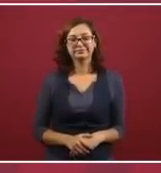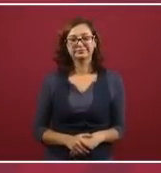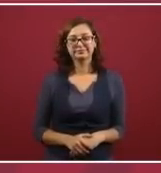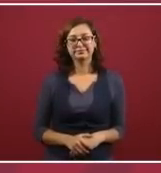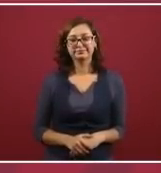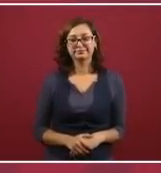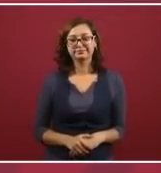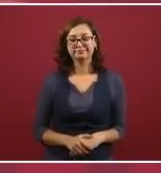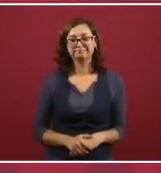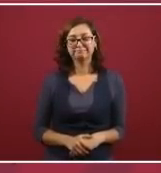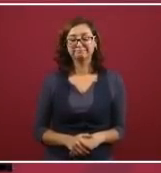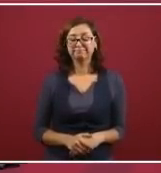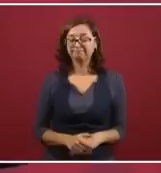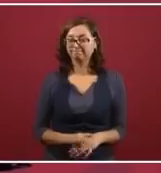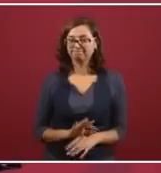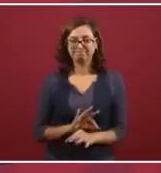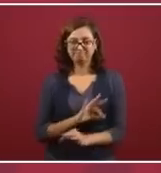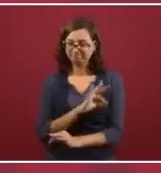Entonces, hasta ahí.